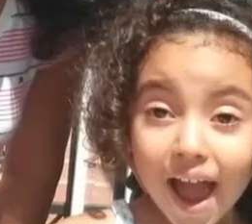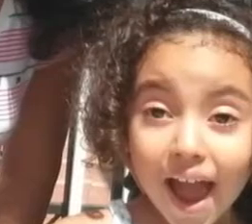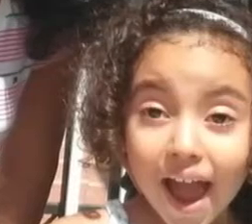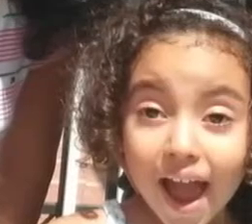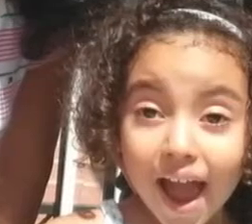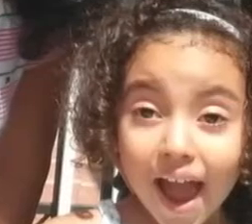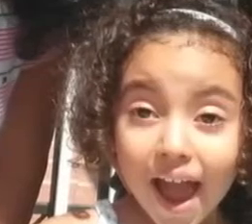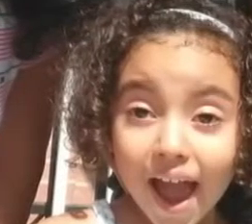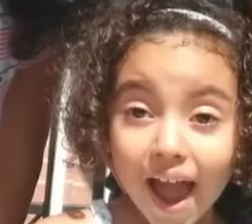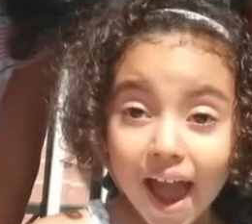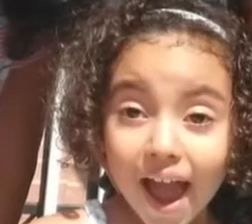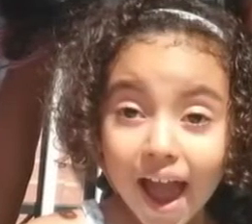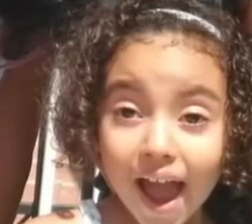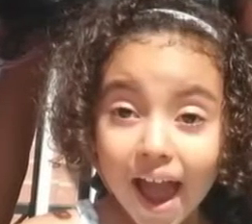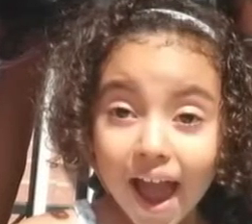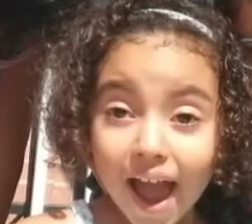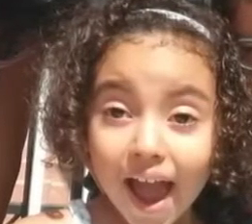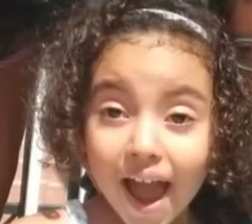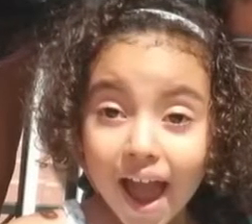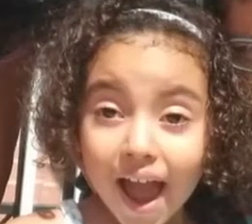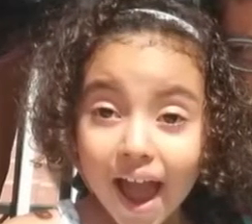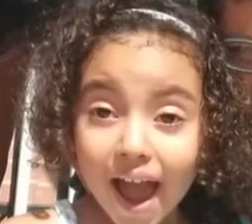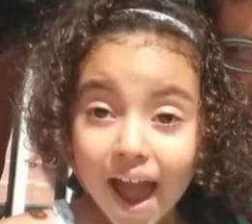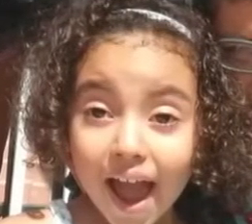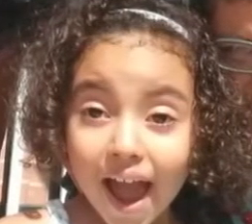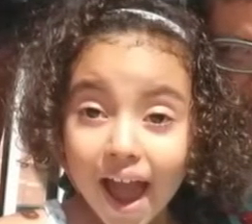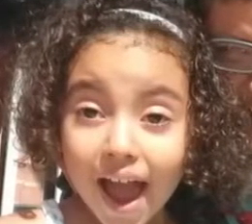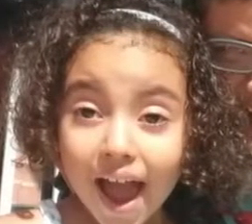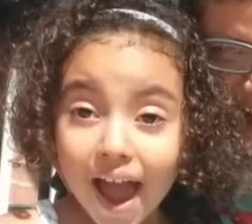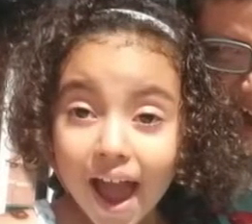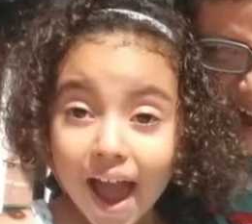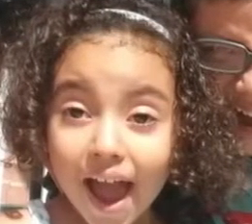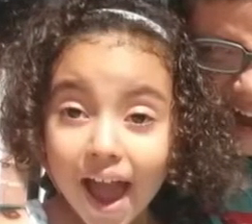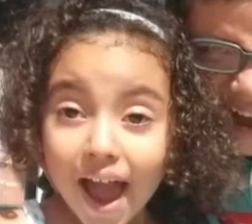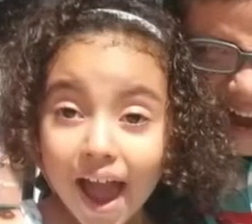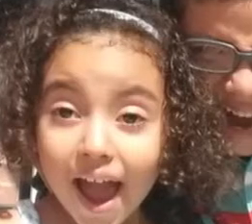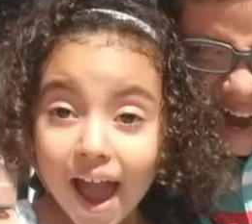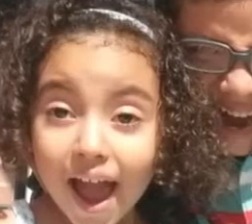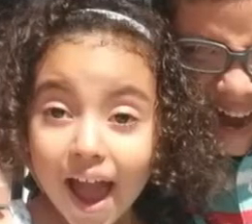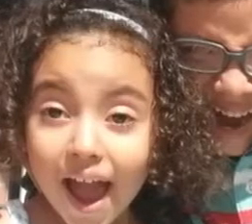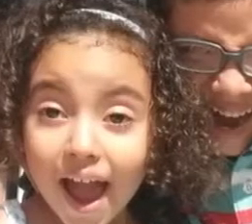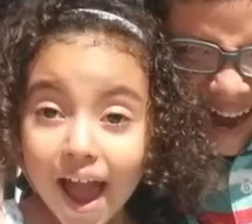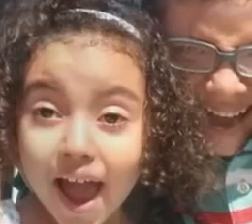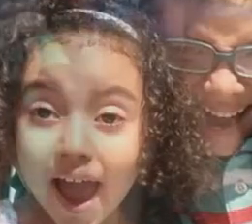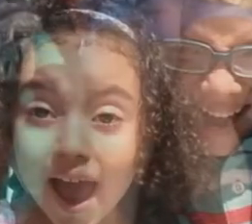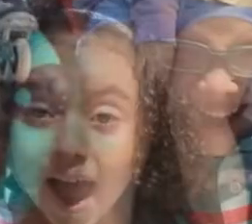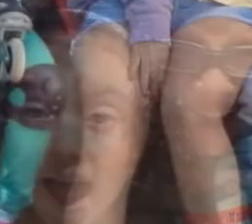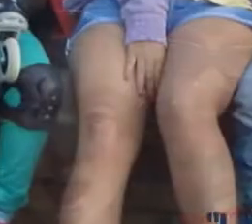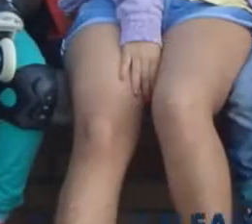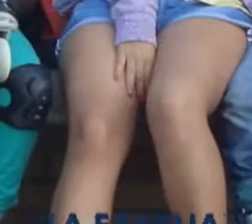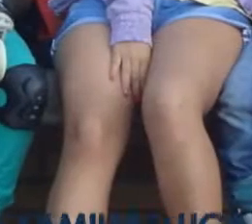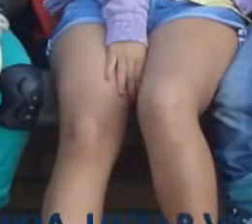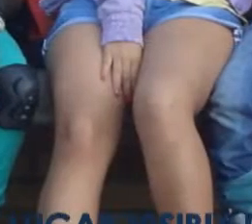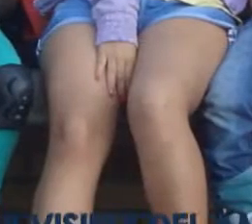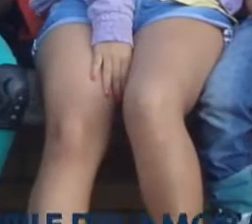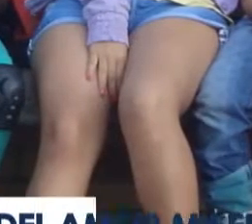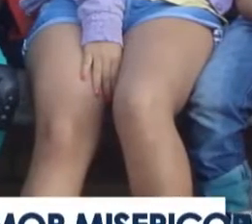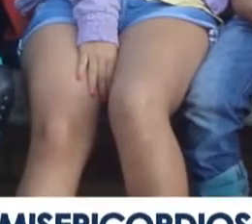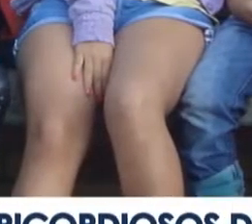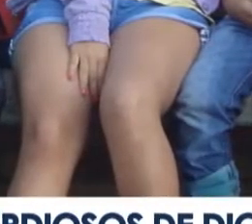Jueves 27, Noche Romántica, Seminario San Pedro Claver, para parejas previamente inscritas. Viernes 28, Vigilia de